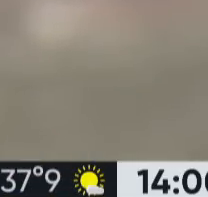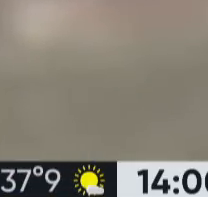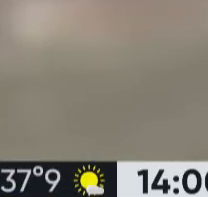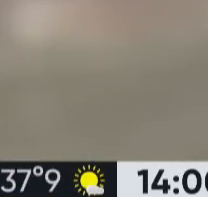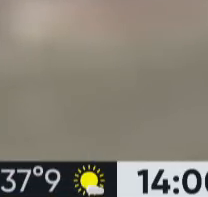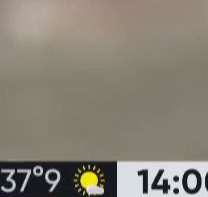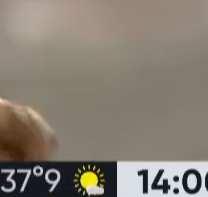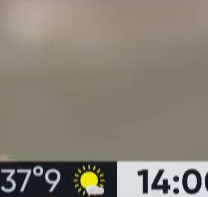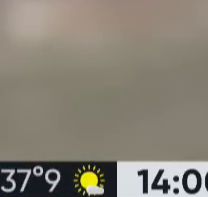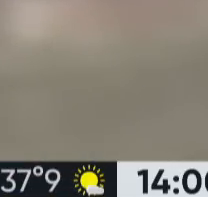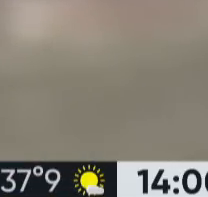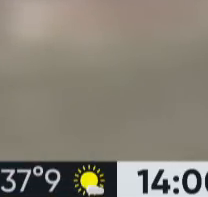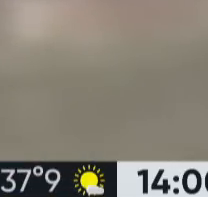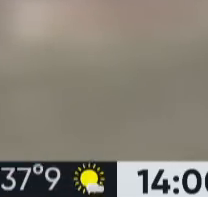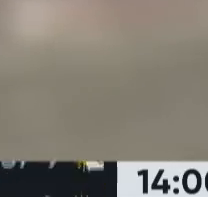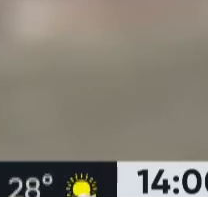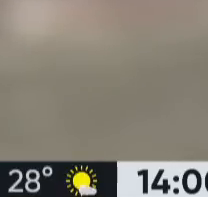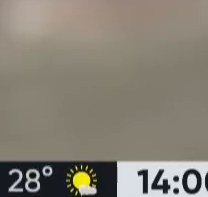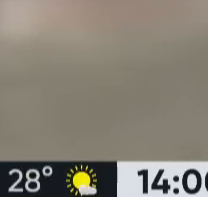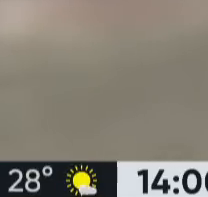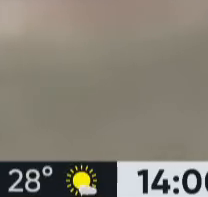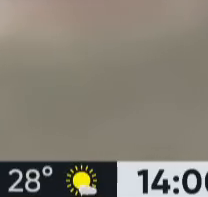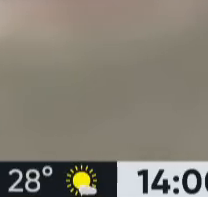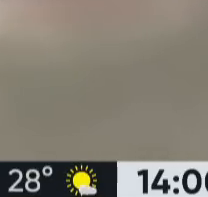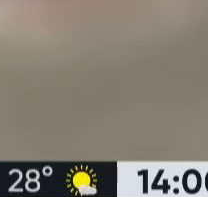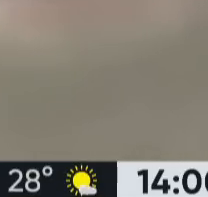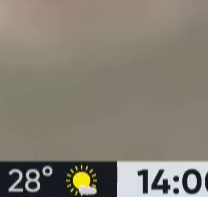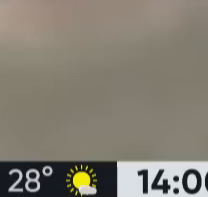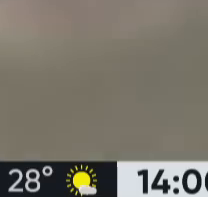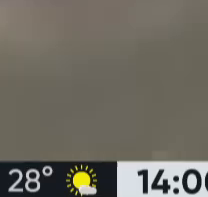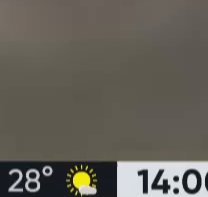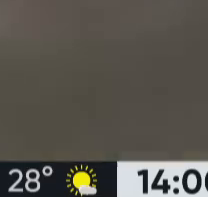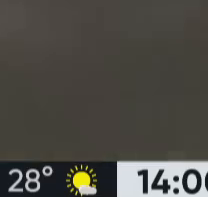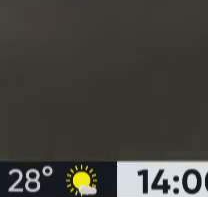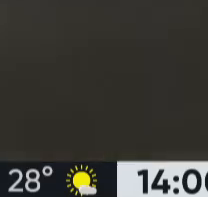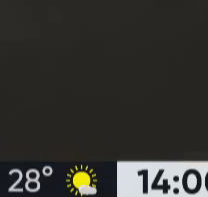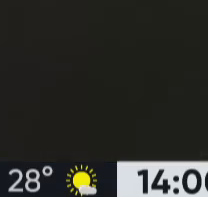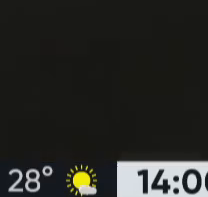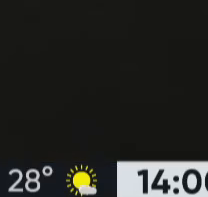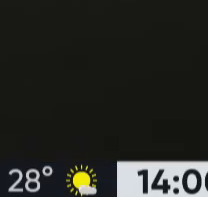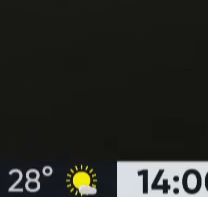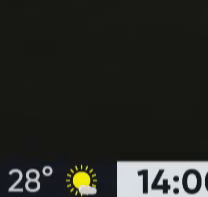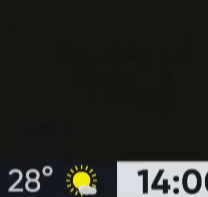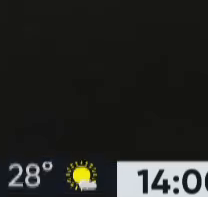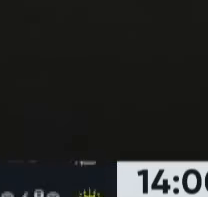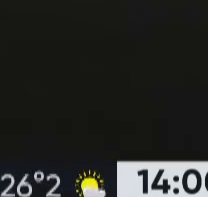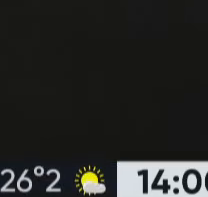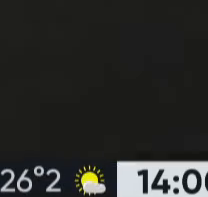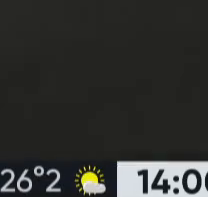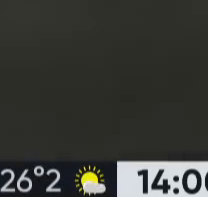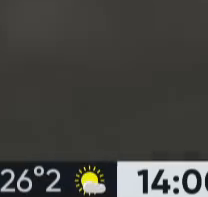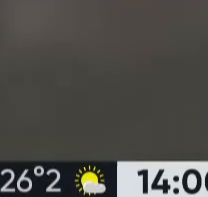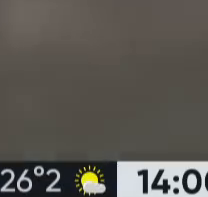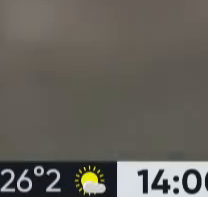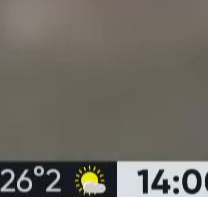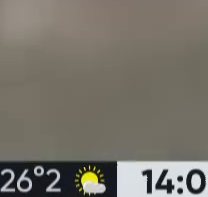Gracias por venirnos a ver. Ya ha cumplido tu